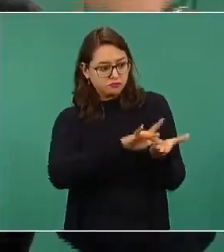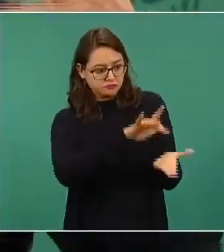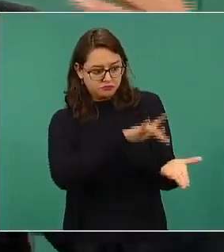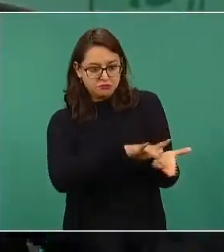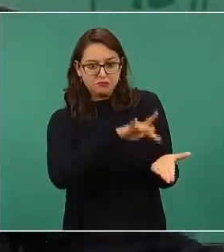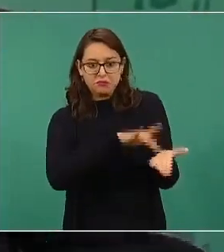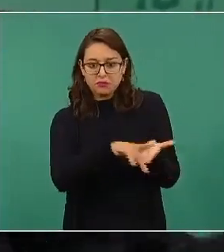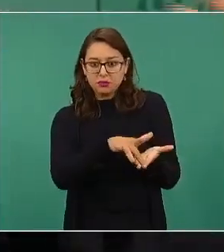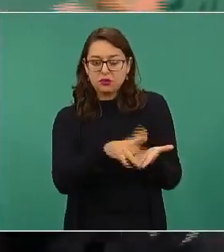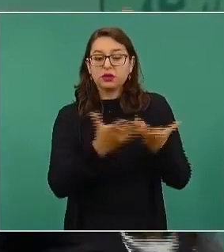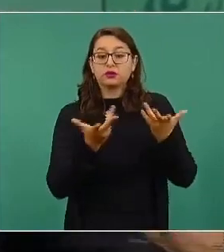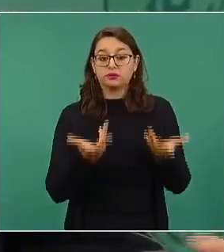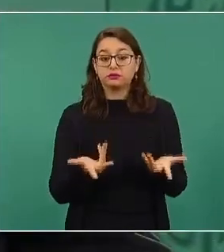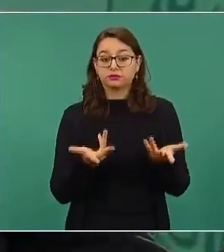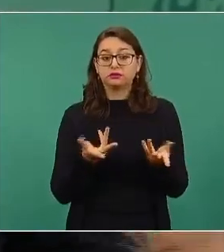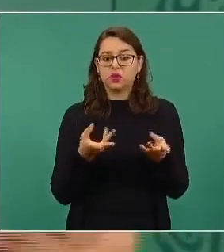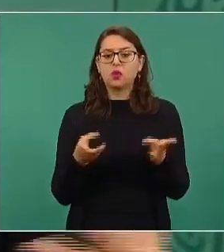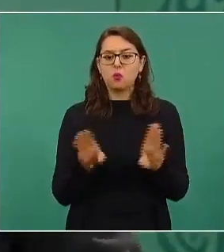si